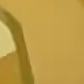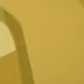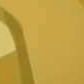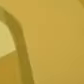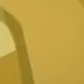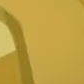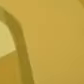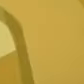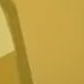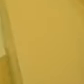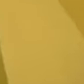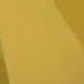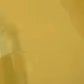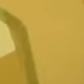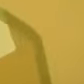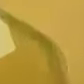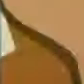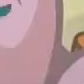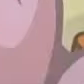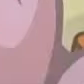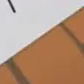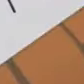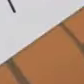El tratamiento antirretroviral al día.